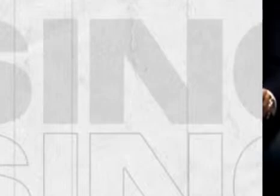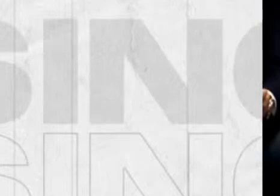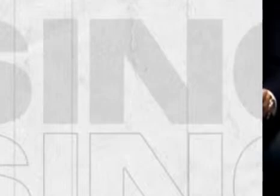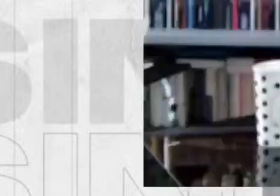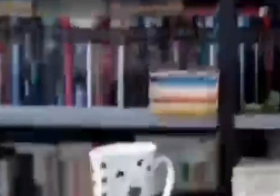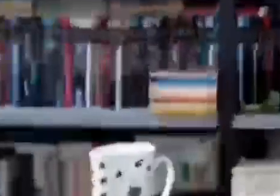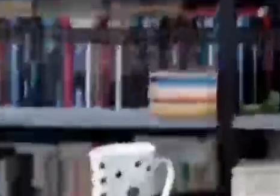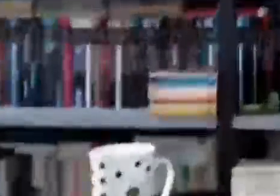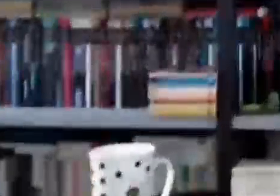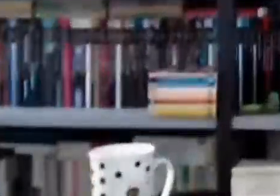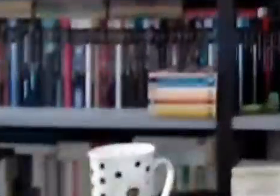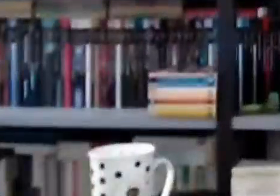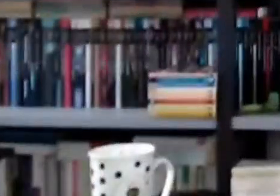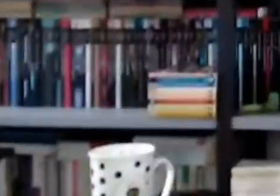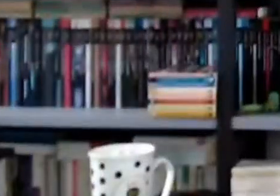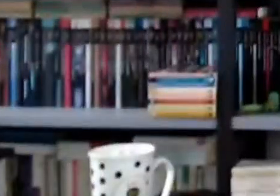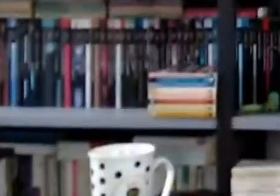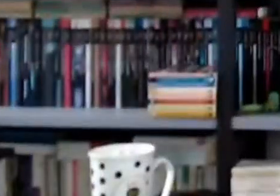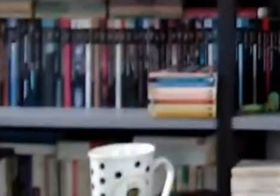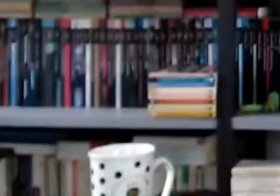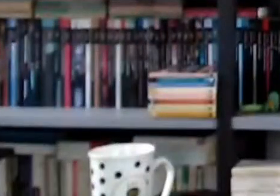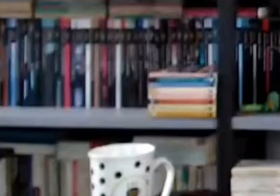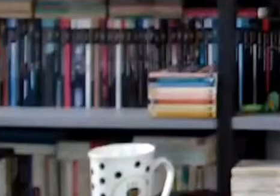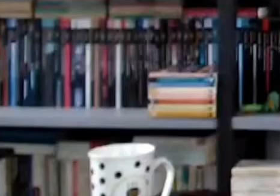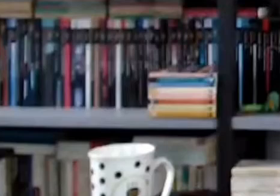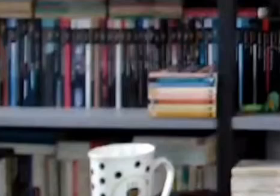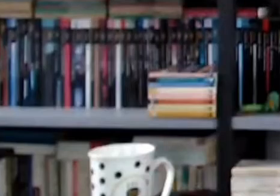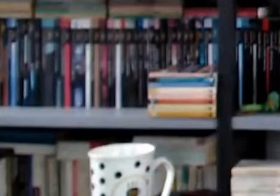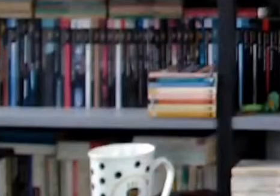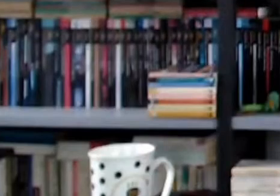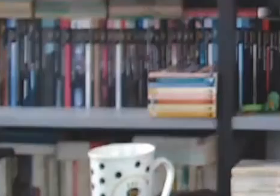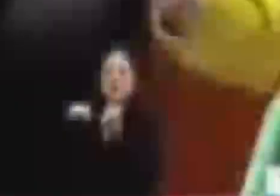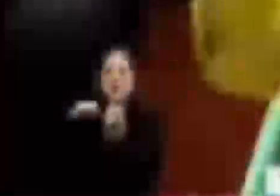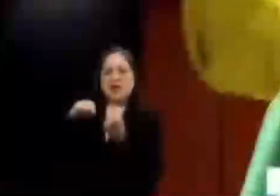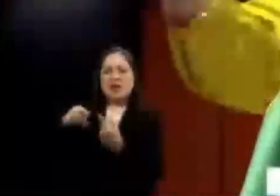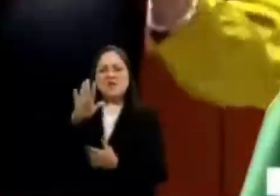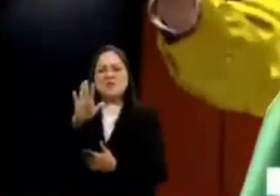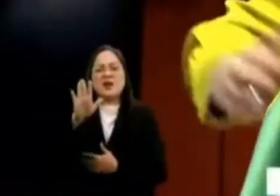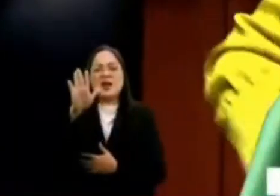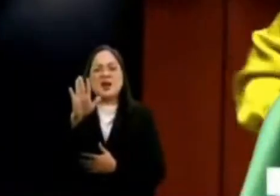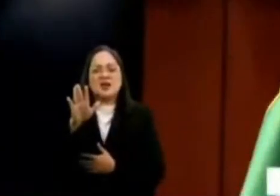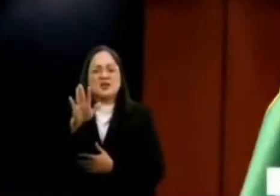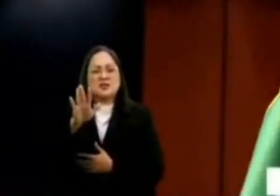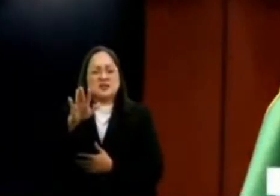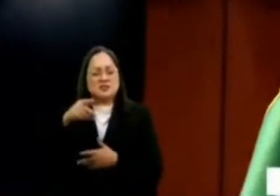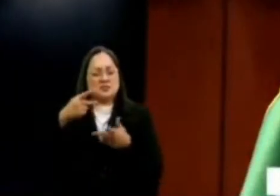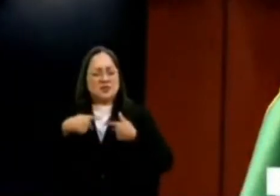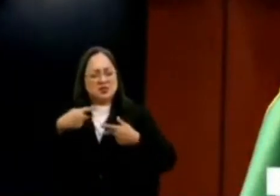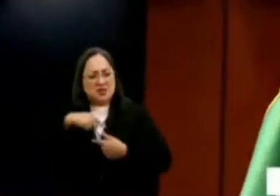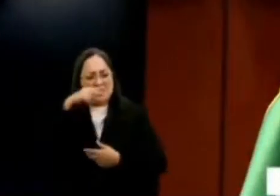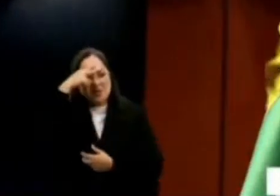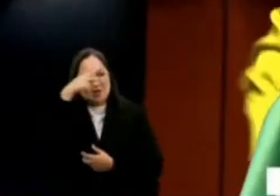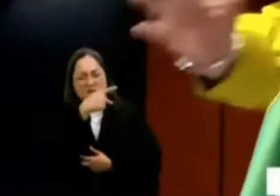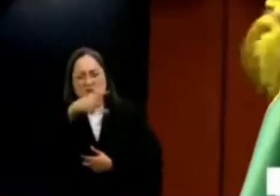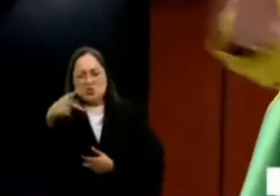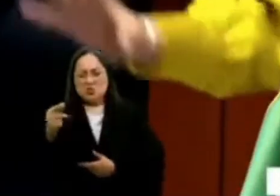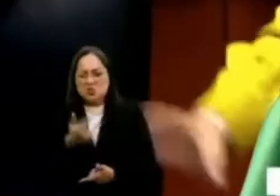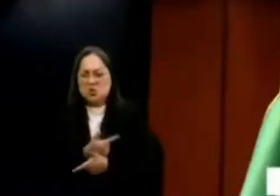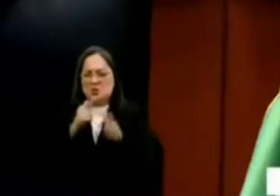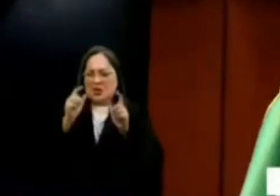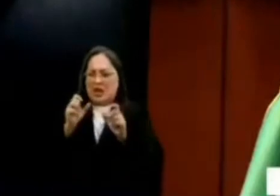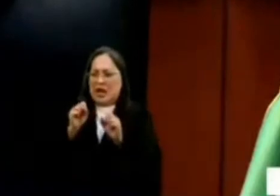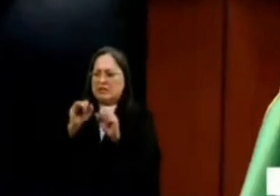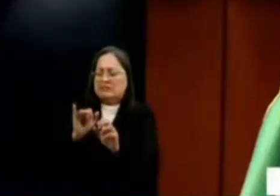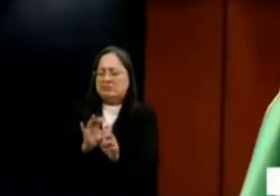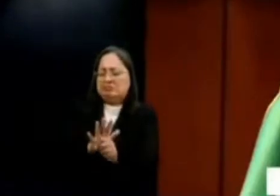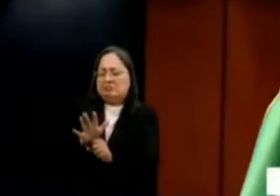quisieran llenarle el buche de piedritas al presidente del Senado, Gerardo Fernández Noroña, que está conduciendo